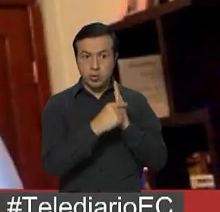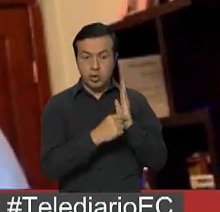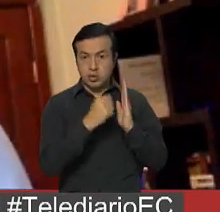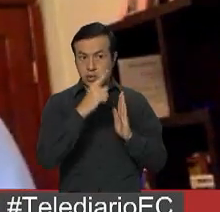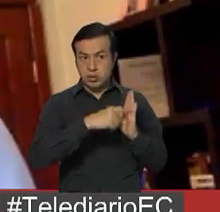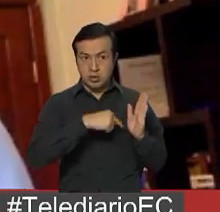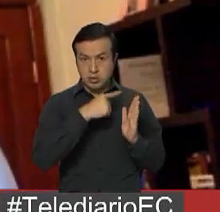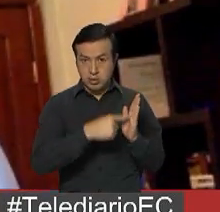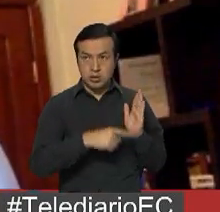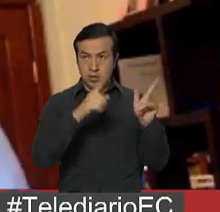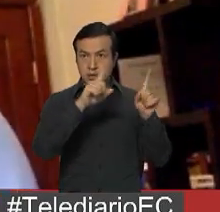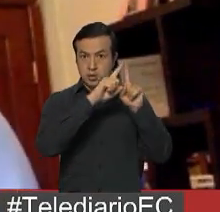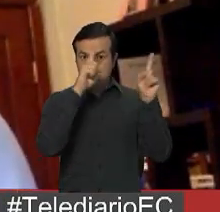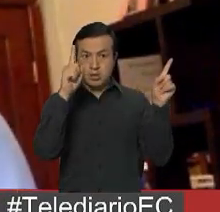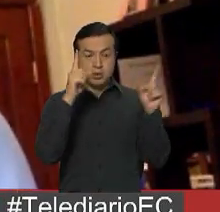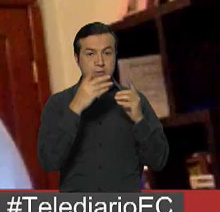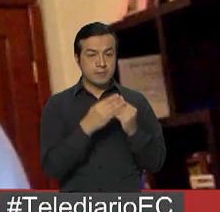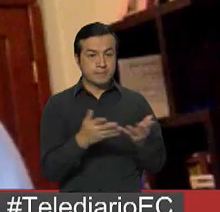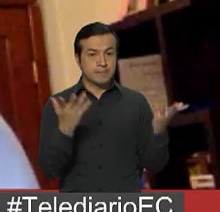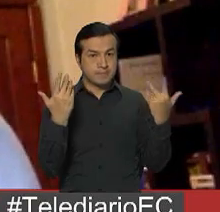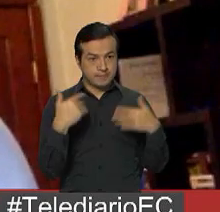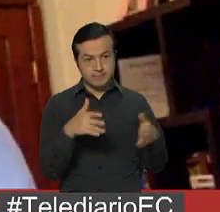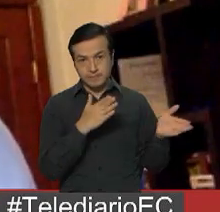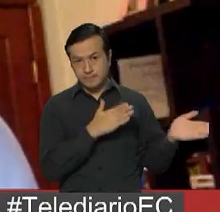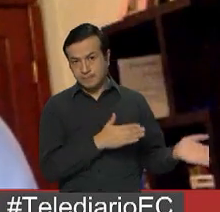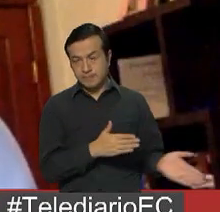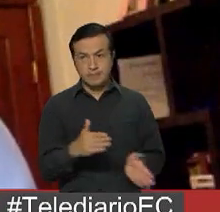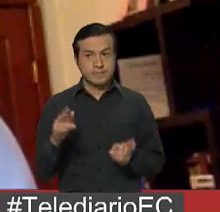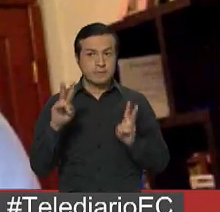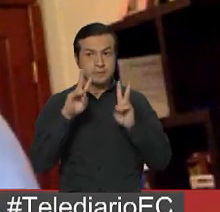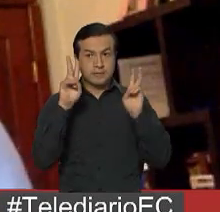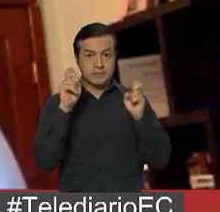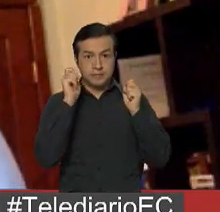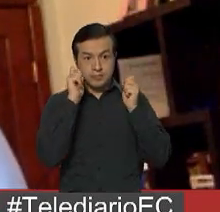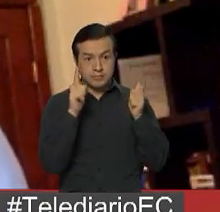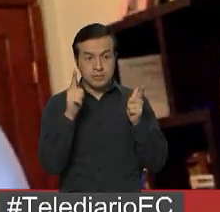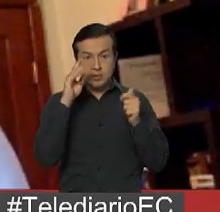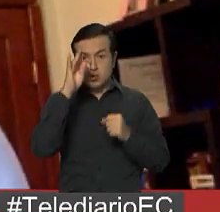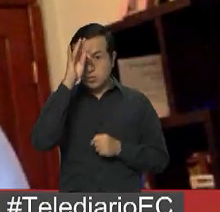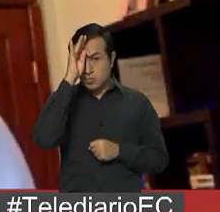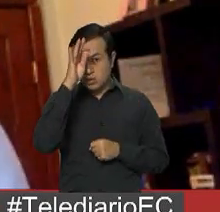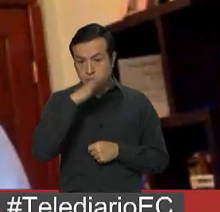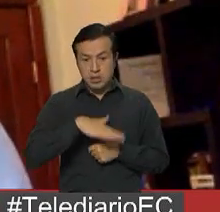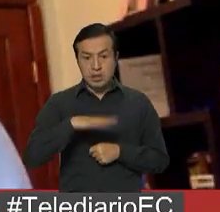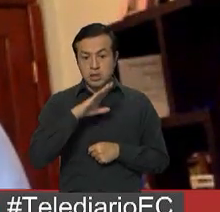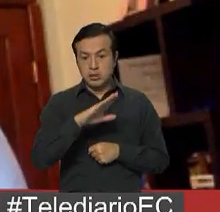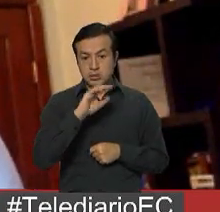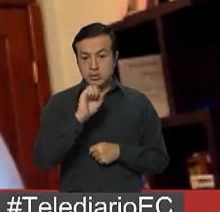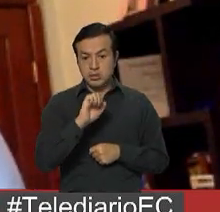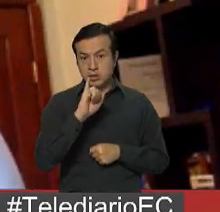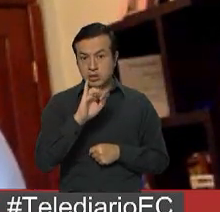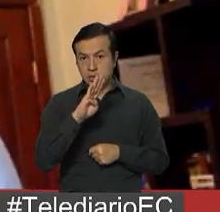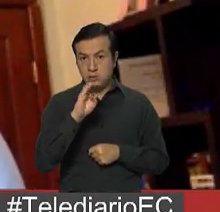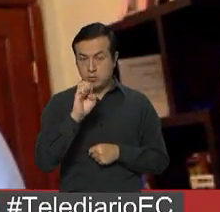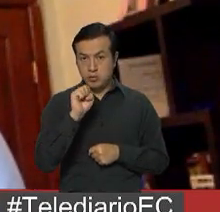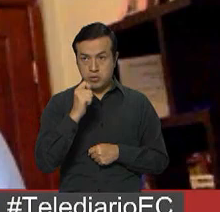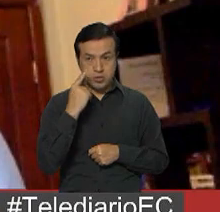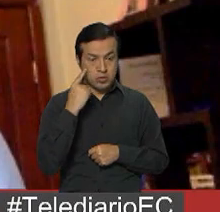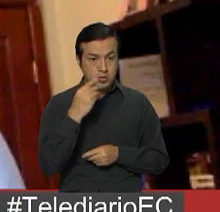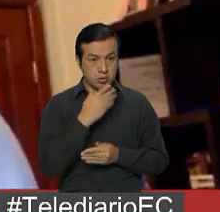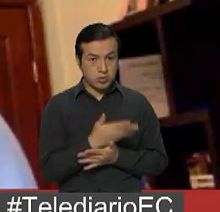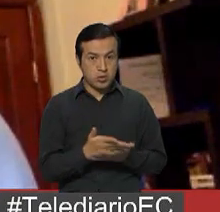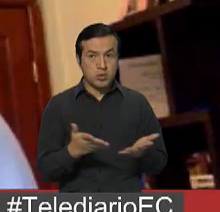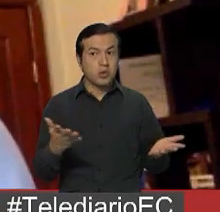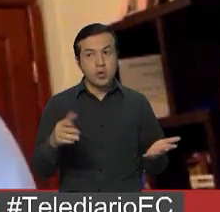y también a la compañía involucrada eso es lo que se está haciendo respecto a las alertas en el hospital de los seis vos ya hemos podido ver con el equipo la unidad anticorrupción